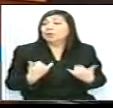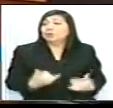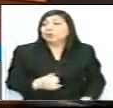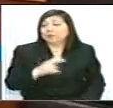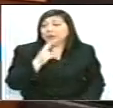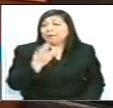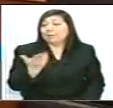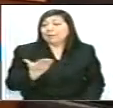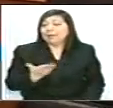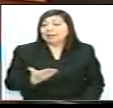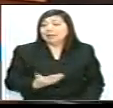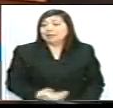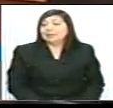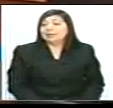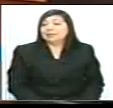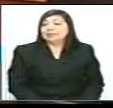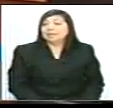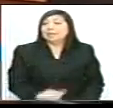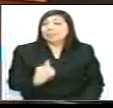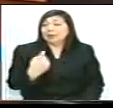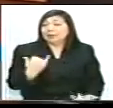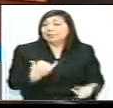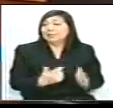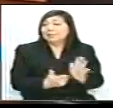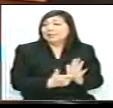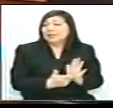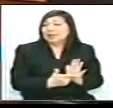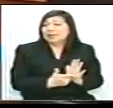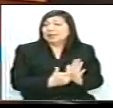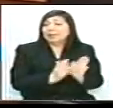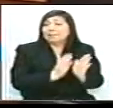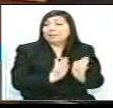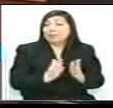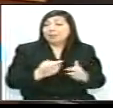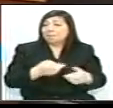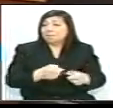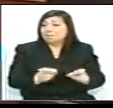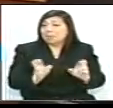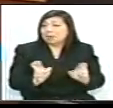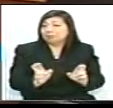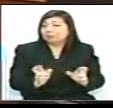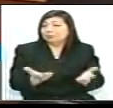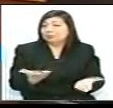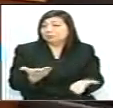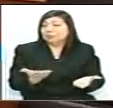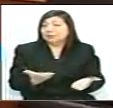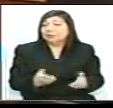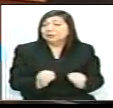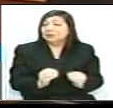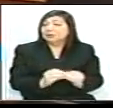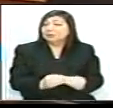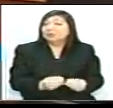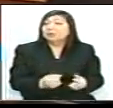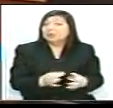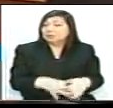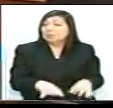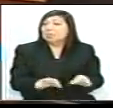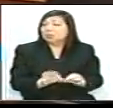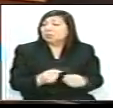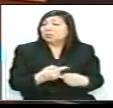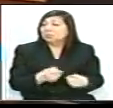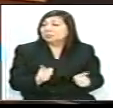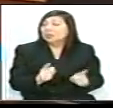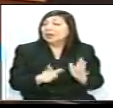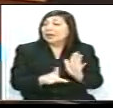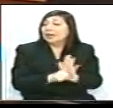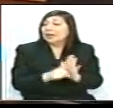el Perú, gracias precisamente a esa ley y a las medidas promocionales que son un componente importante de